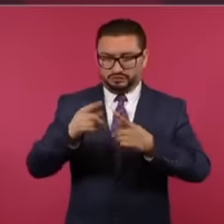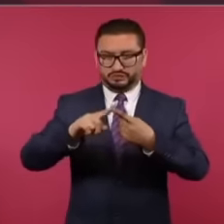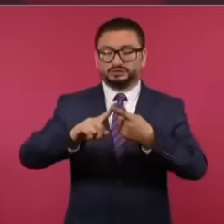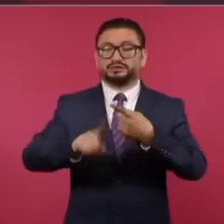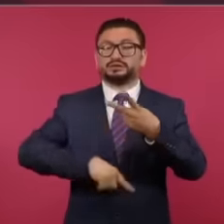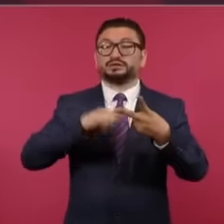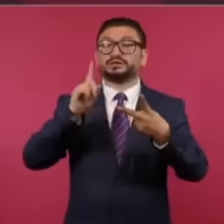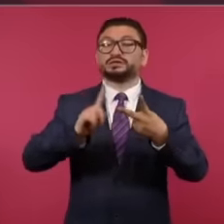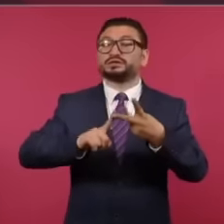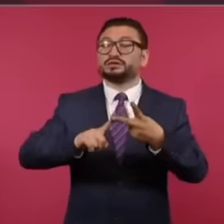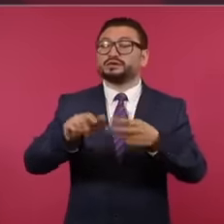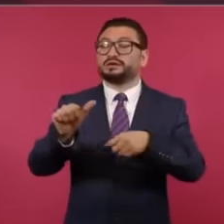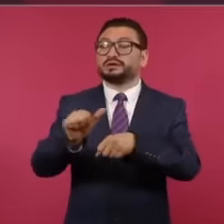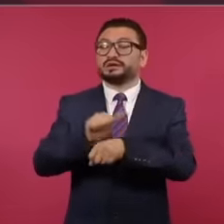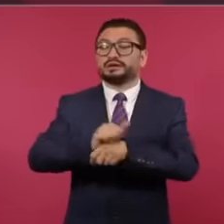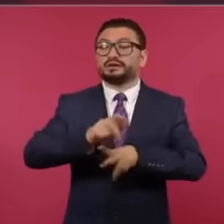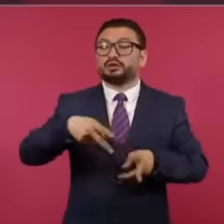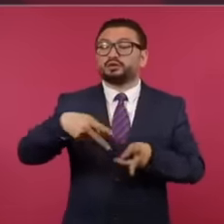y el robo de vehículo.